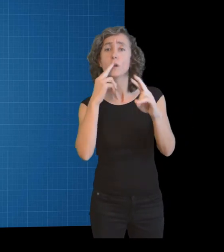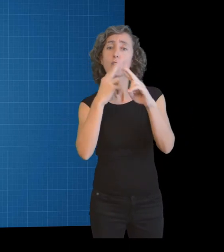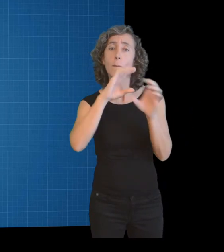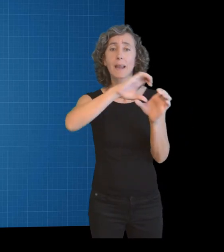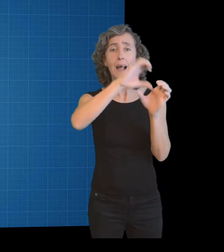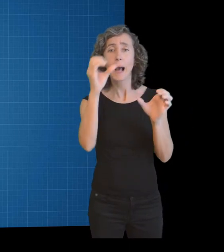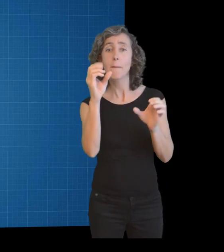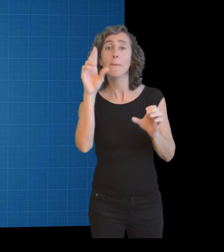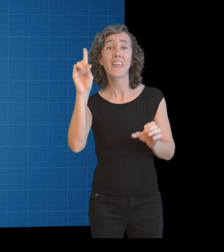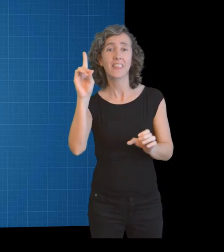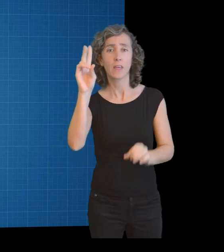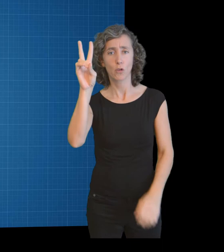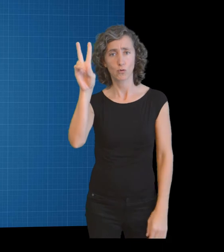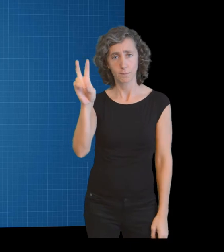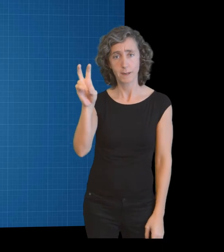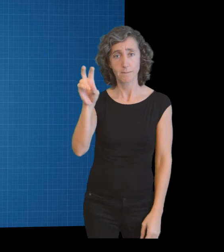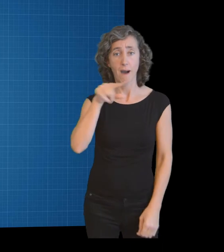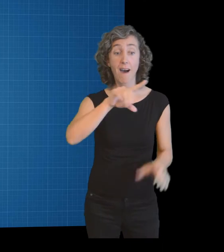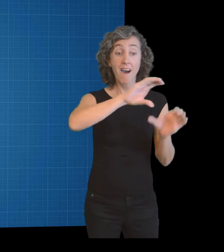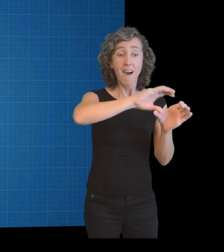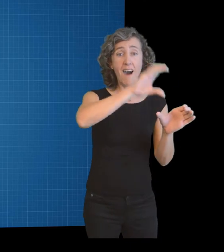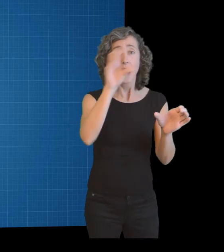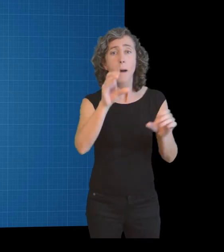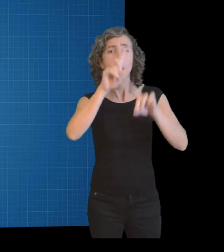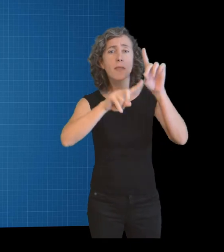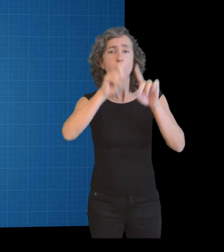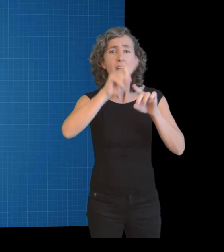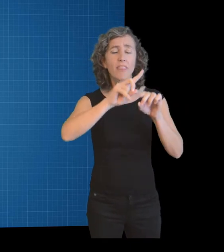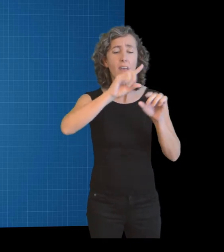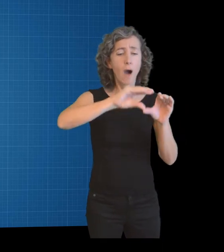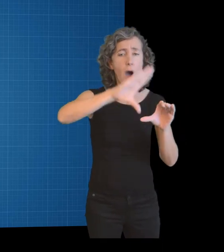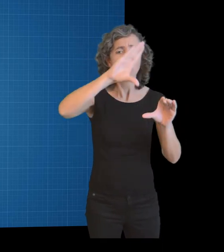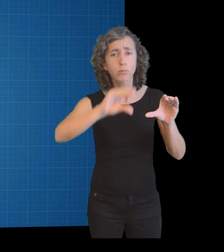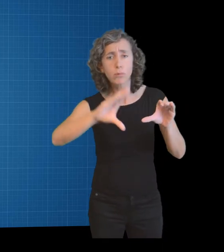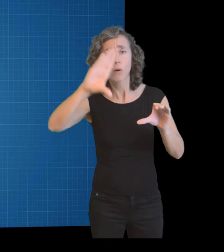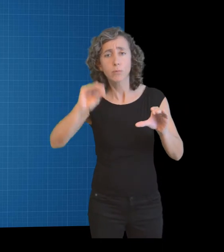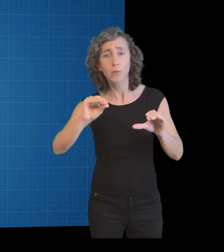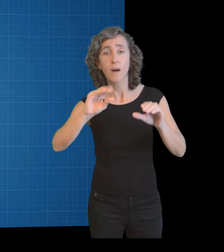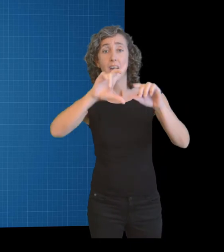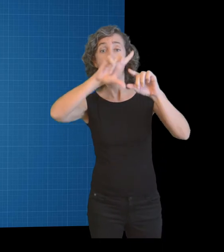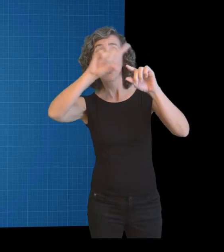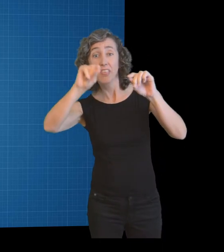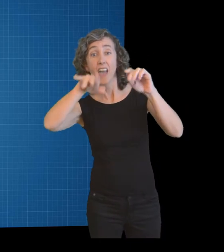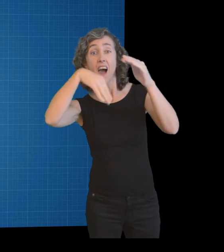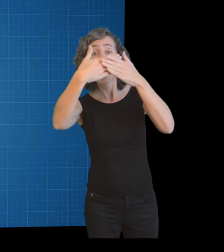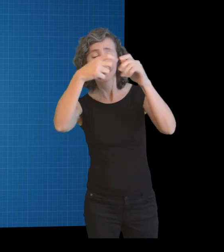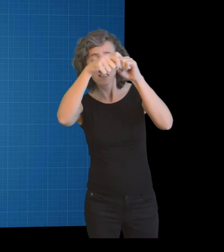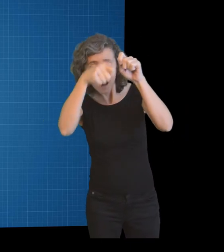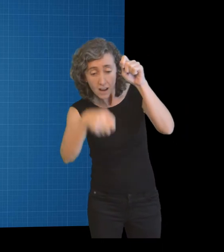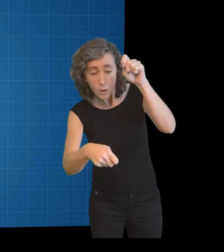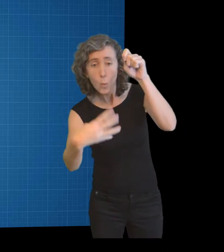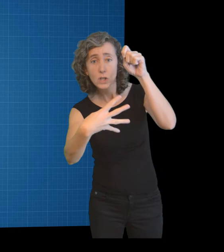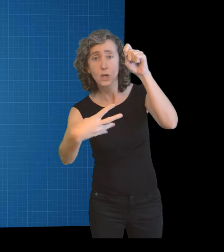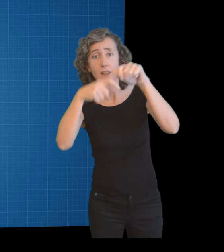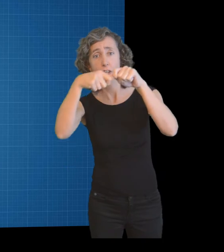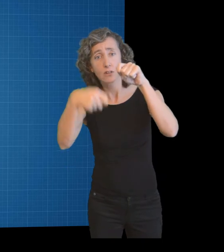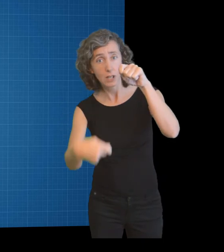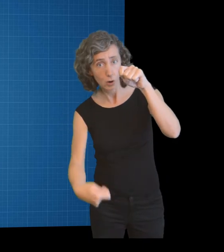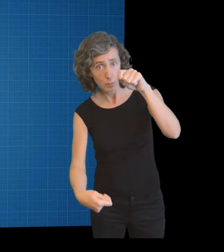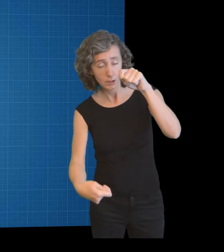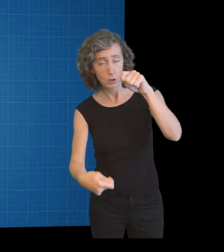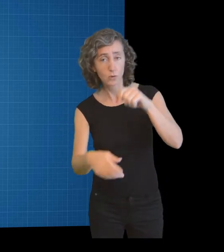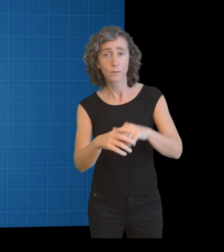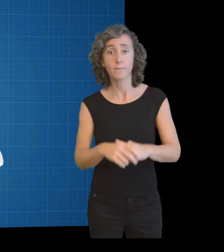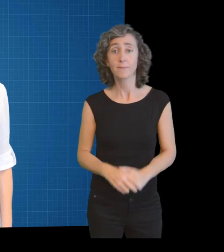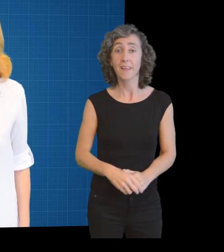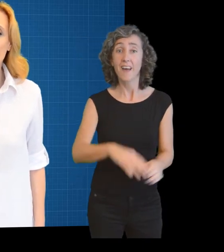de 2'. Esta capa presenta un grosor irregular de entre 100 e 400 km entre o manto e